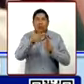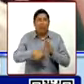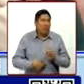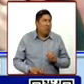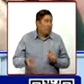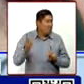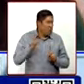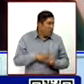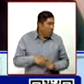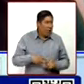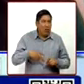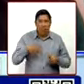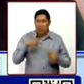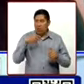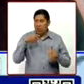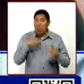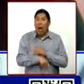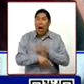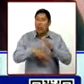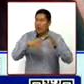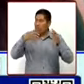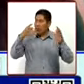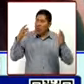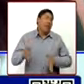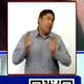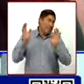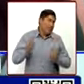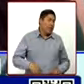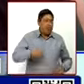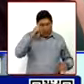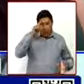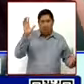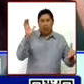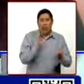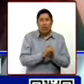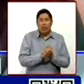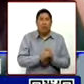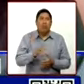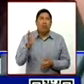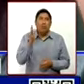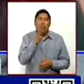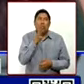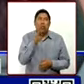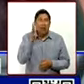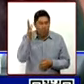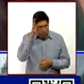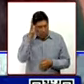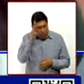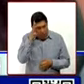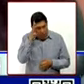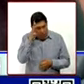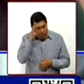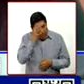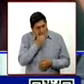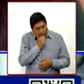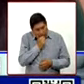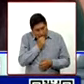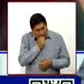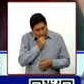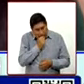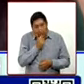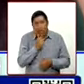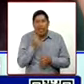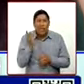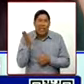violaciones asesinatos etcétera entonces creo que como padres tenemos que eh hacer lo que ha hecho